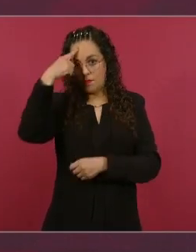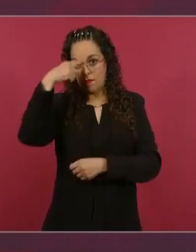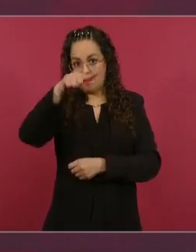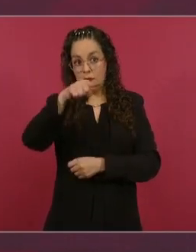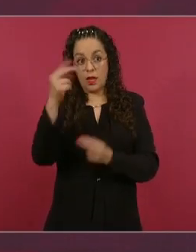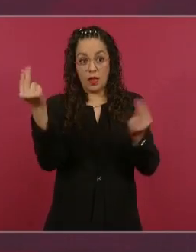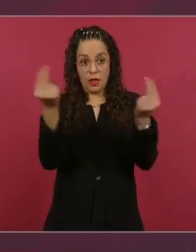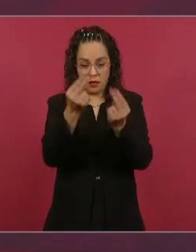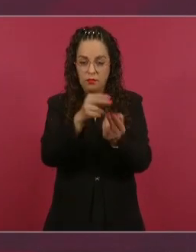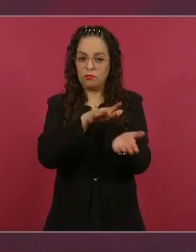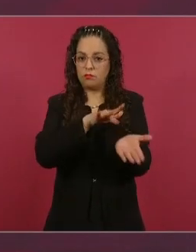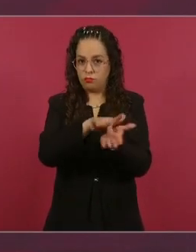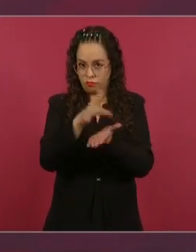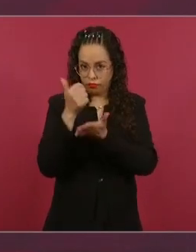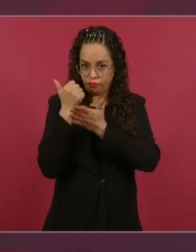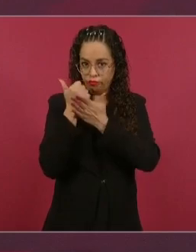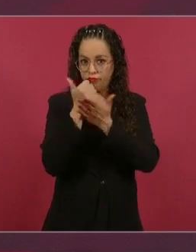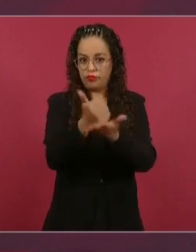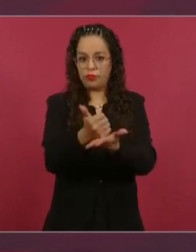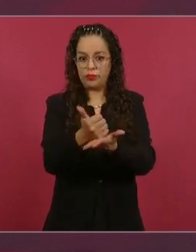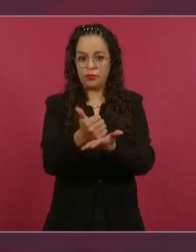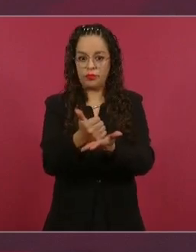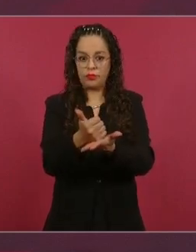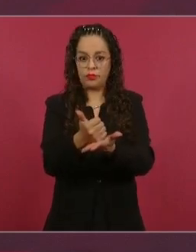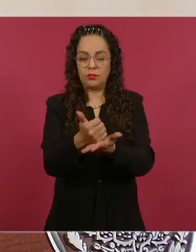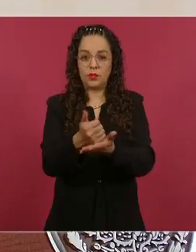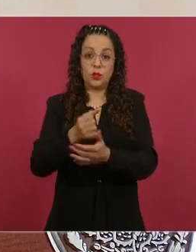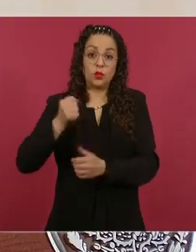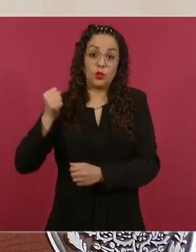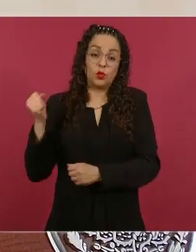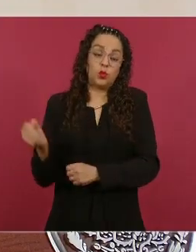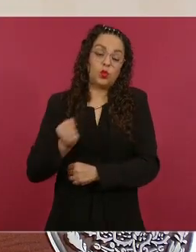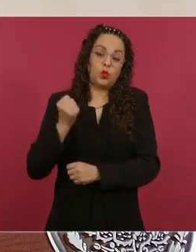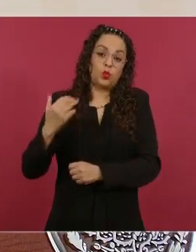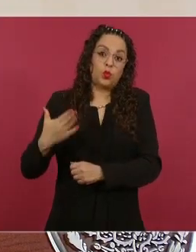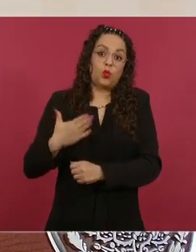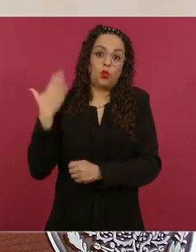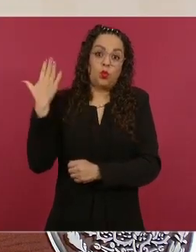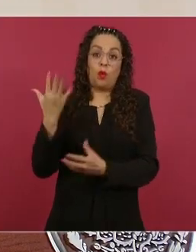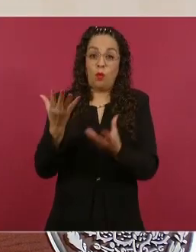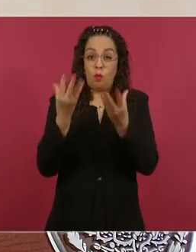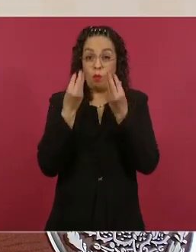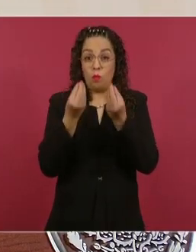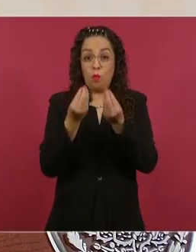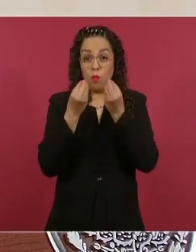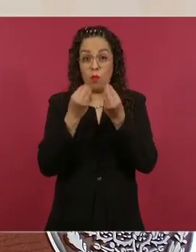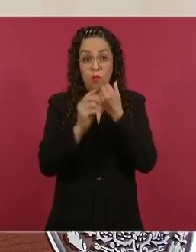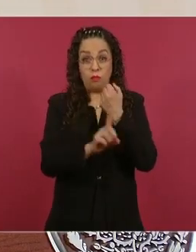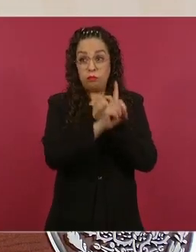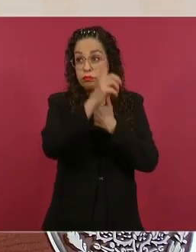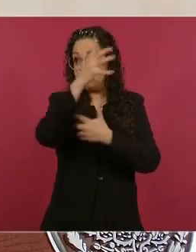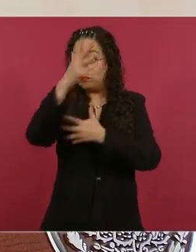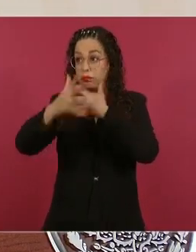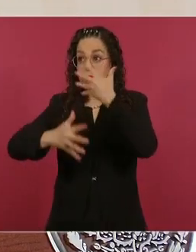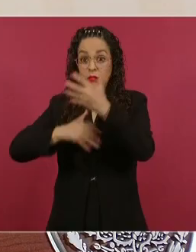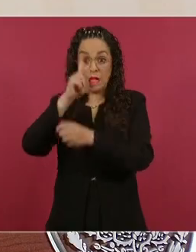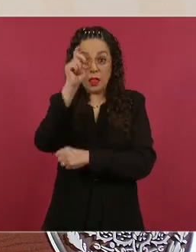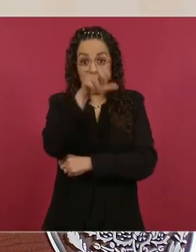Afortunadamente, no fueron muchos los daños. Esta lluvia